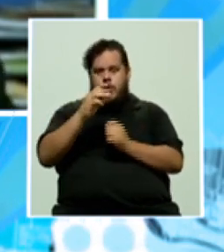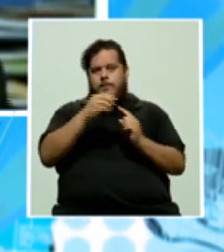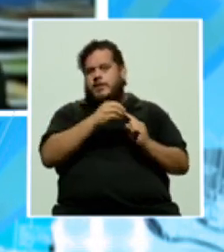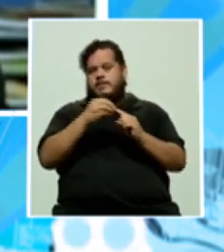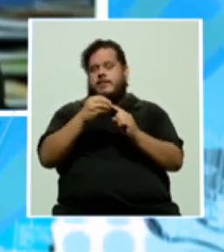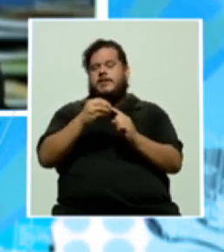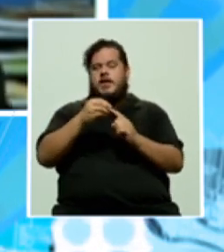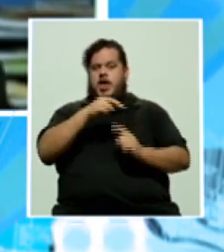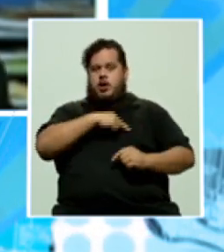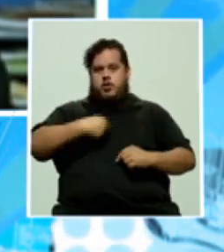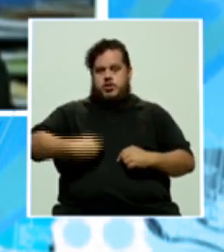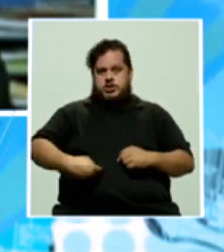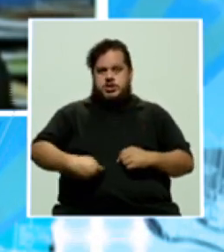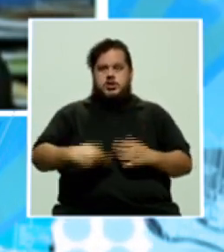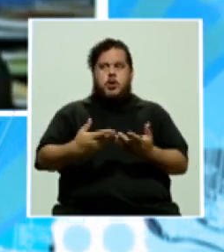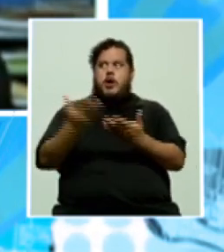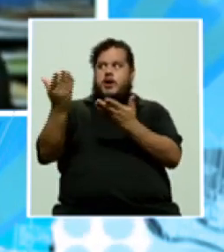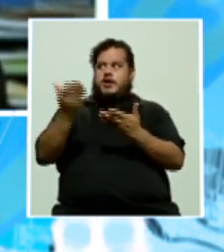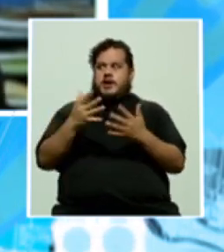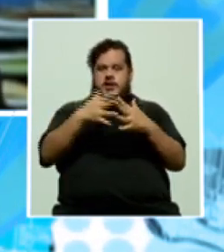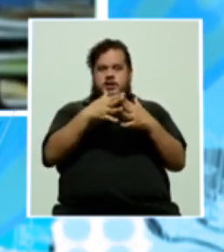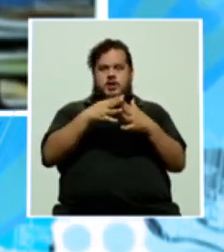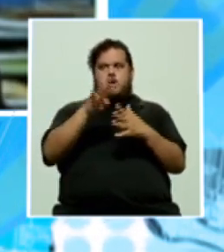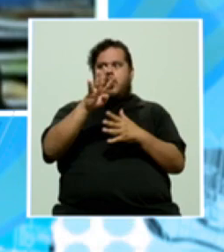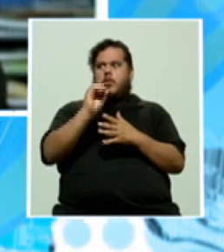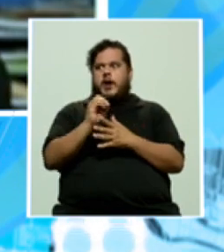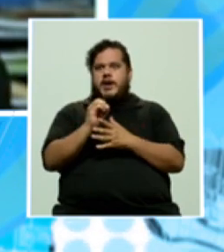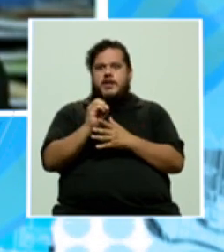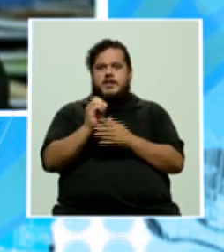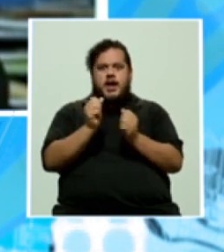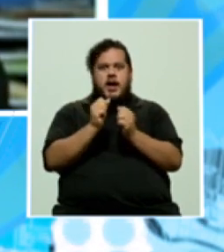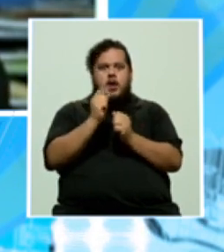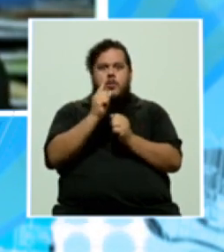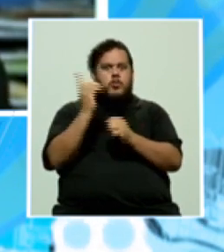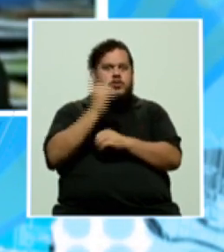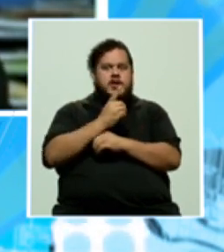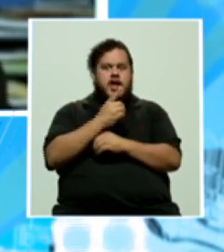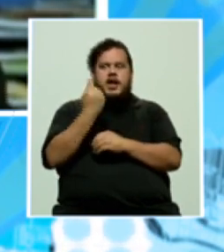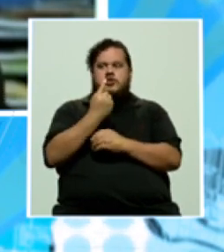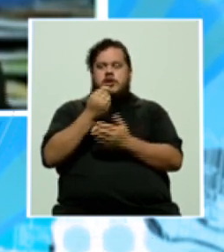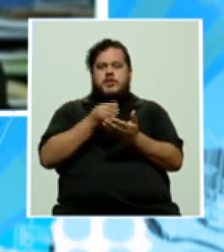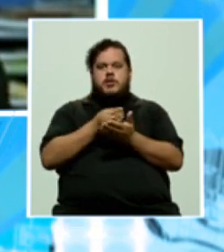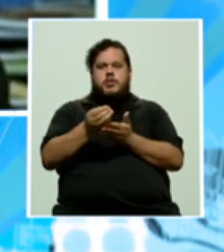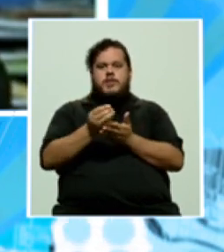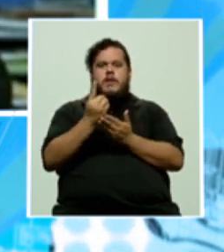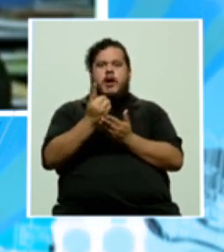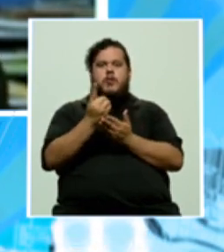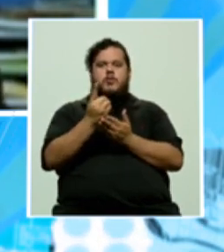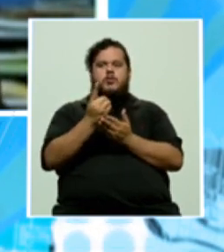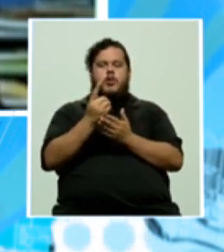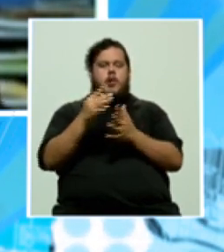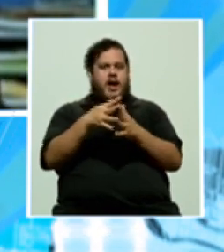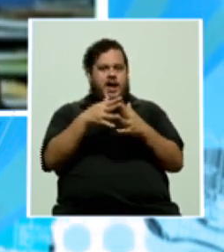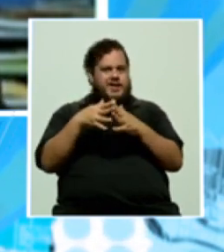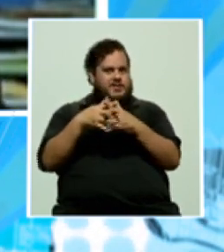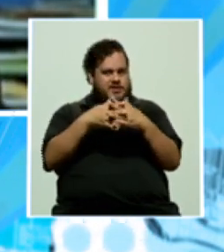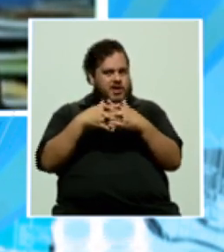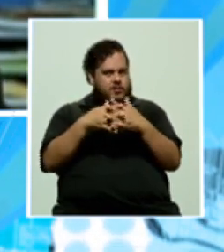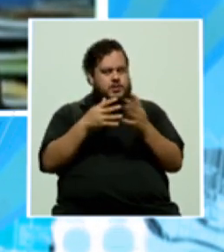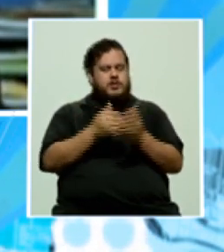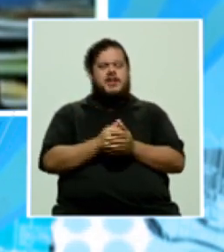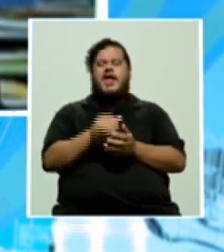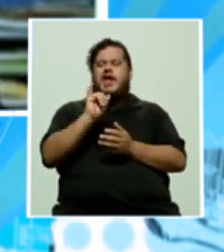importaba a Estados Unidos 40 contenedores por día y solamente le compraba un contenedor a Estados Unidos. Entonces, eso